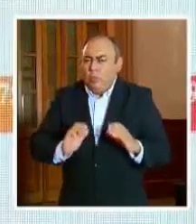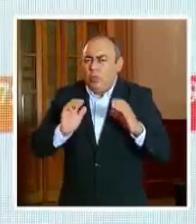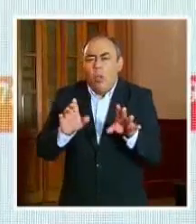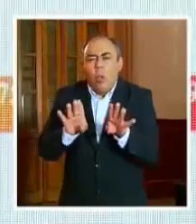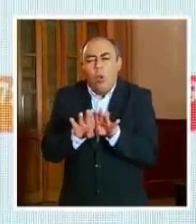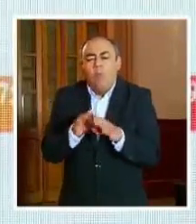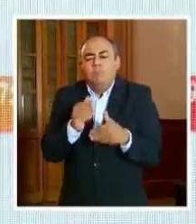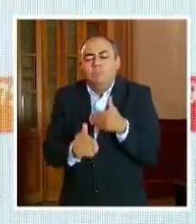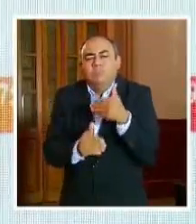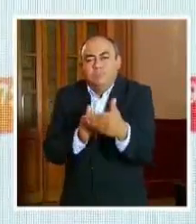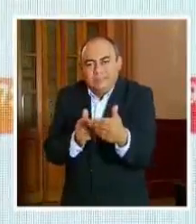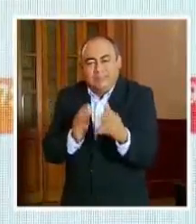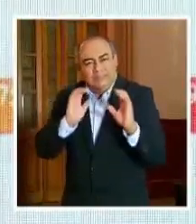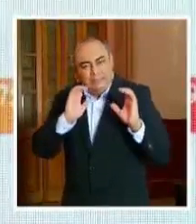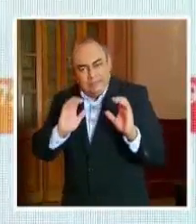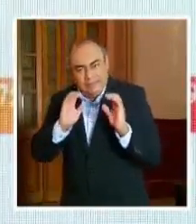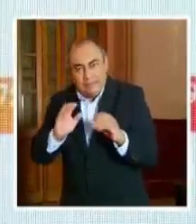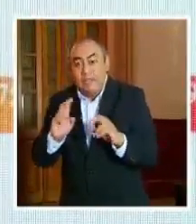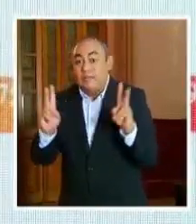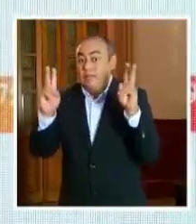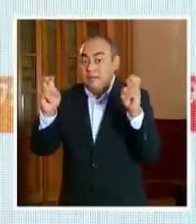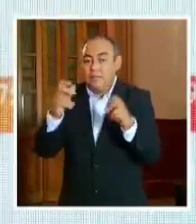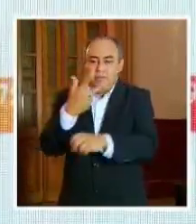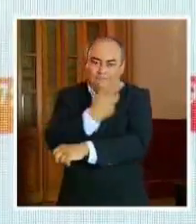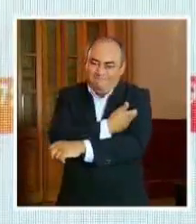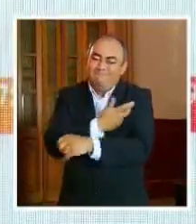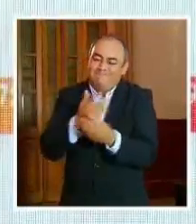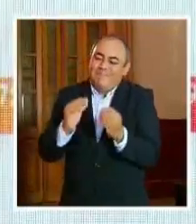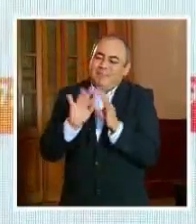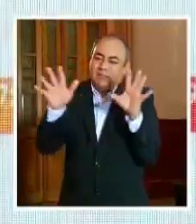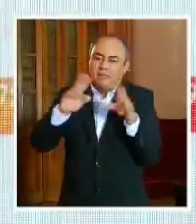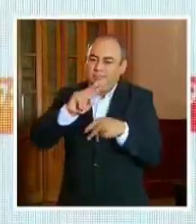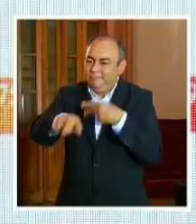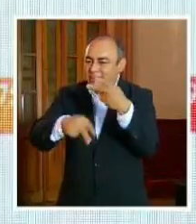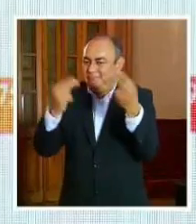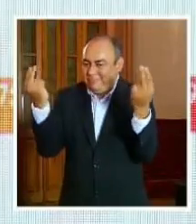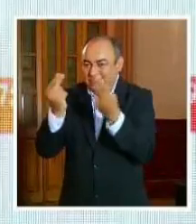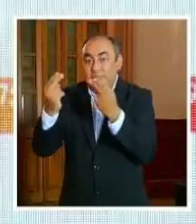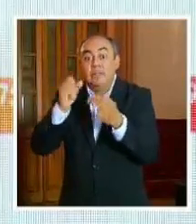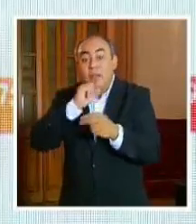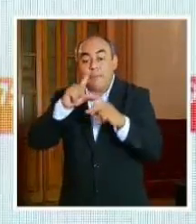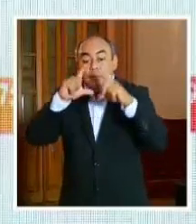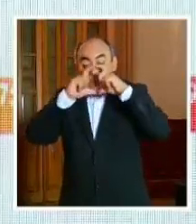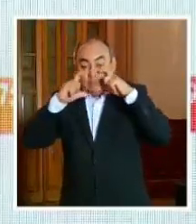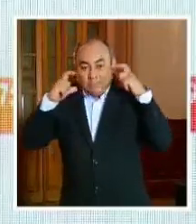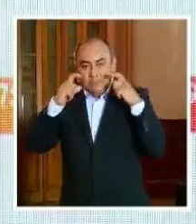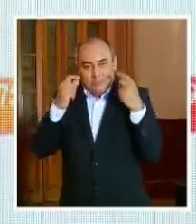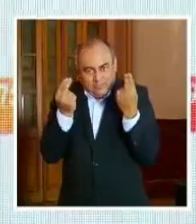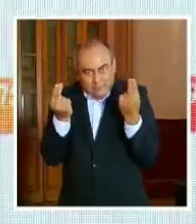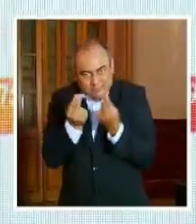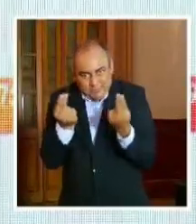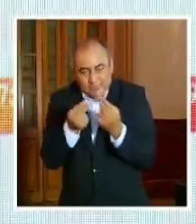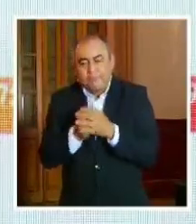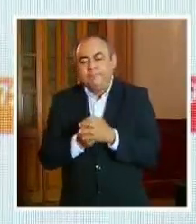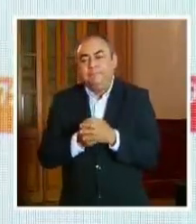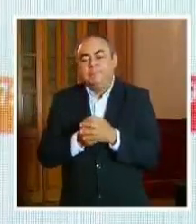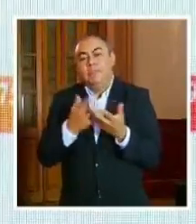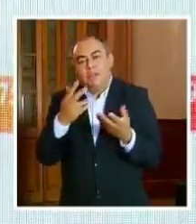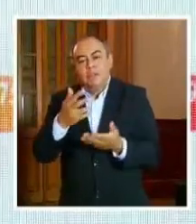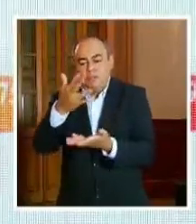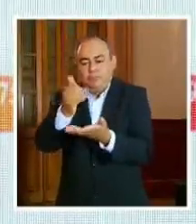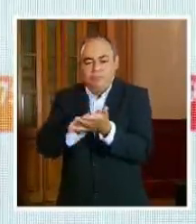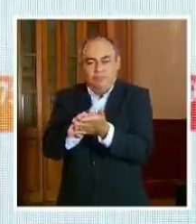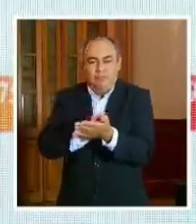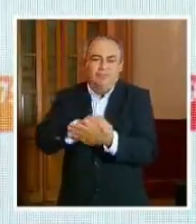cuidado, sobre todo el tema de la vacunación, continuar con el cubrebocas, tener la higiene de